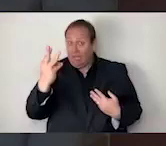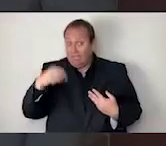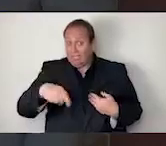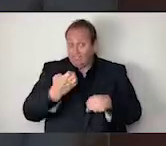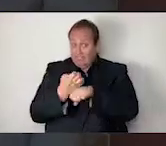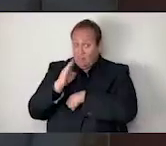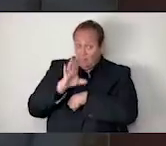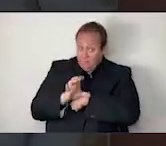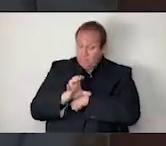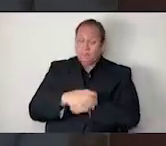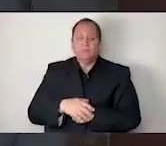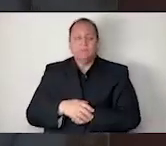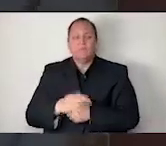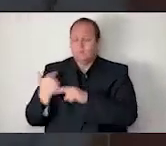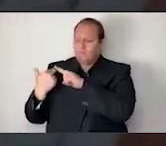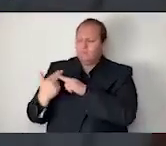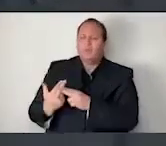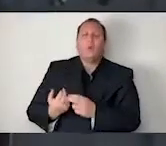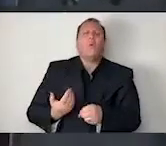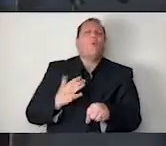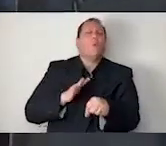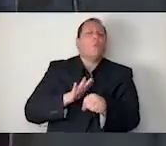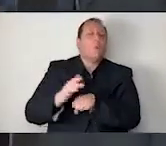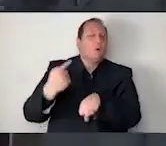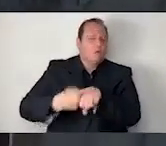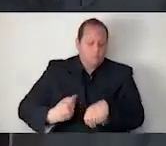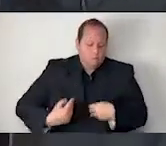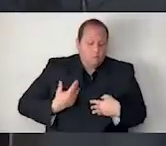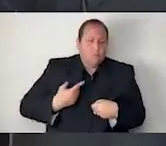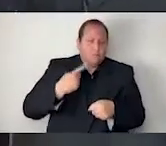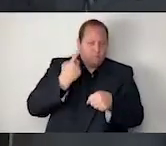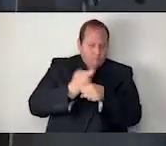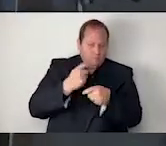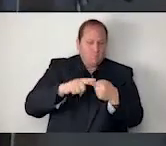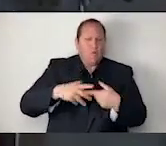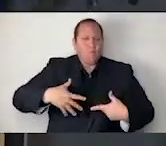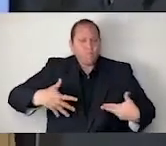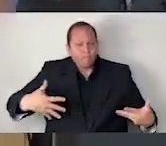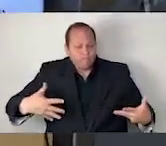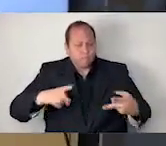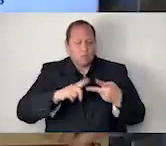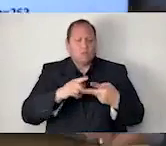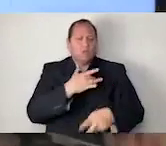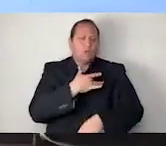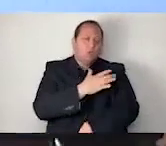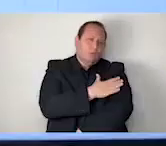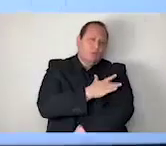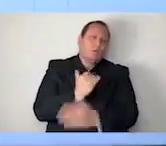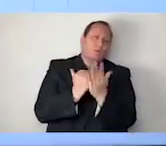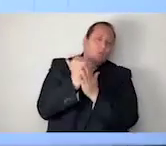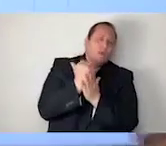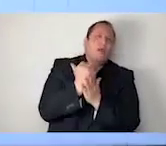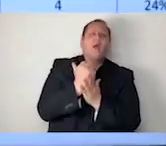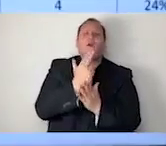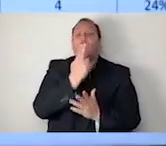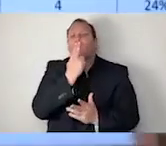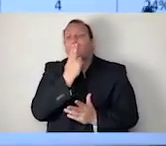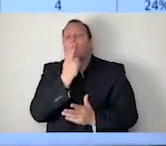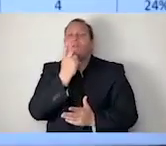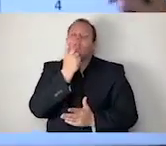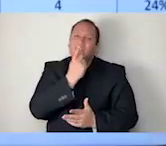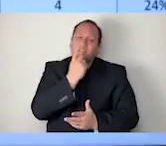segunda hipertensión tabaquismo y de a veces entonces tabaquismo diabetes y obesidad como primera causa de comorbilidad